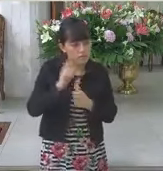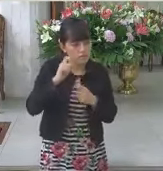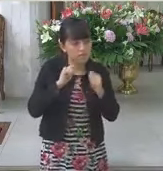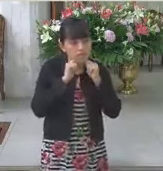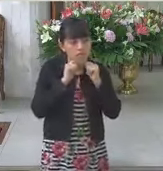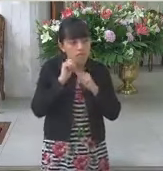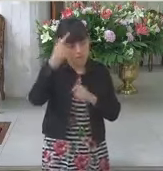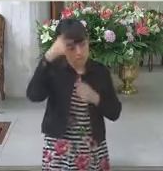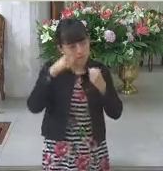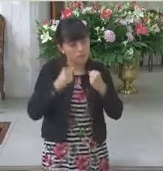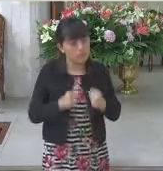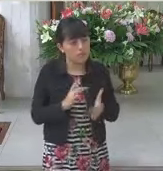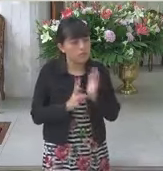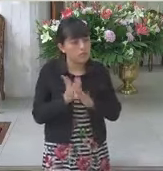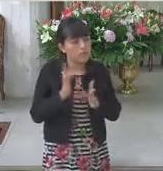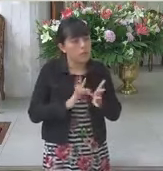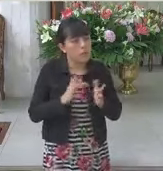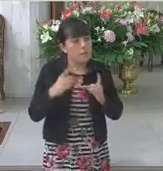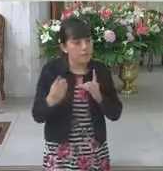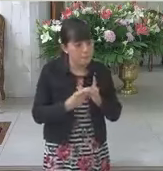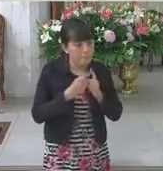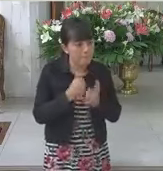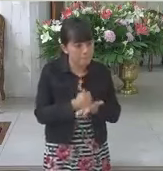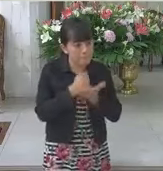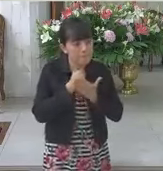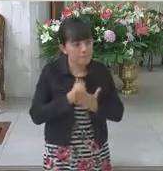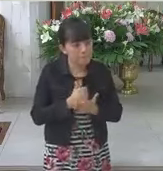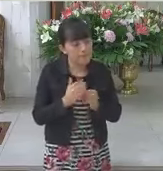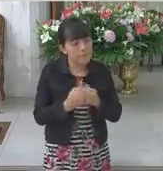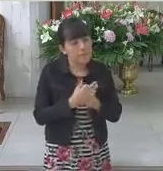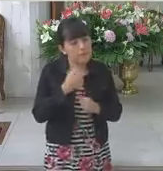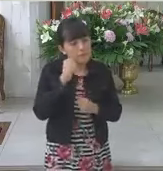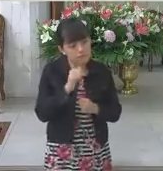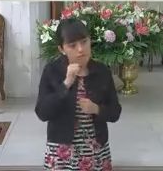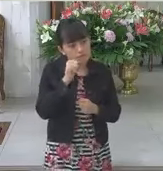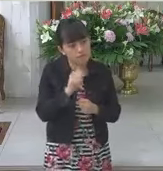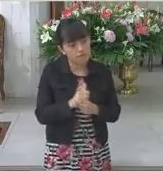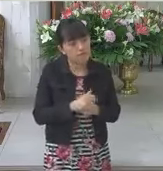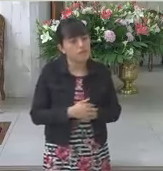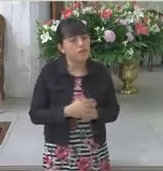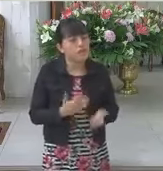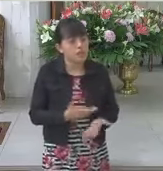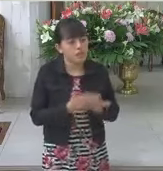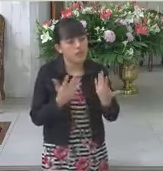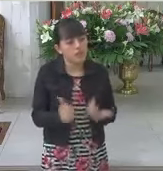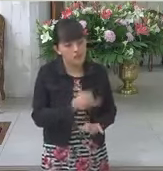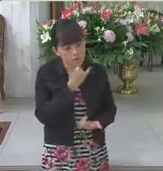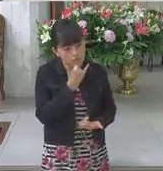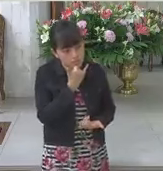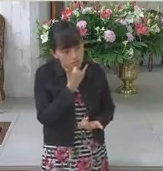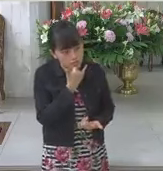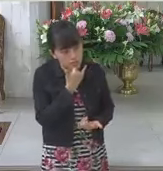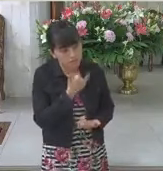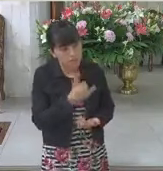perdónenme por hablar ahora en primera persona no viajo con frecuencia en el metro solo de